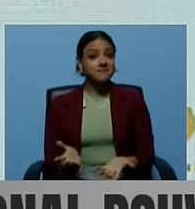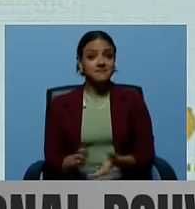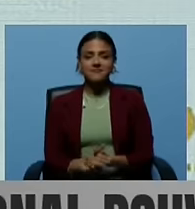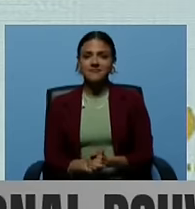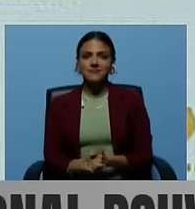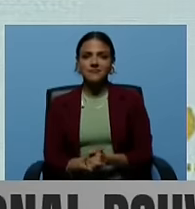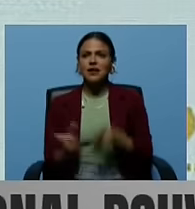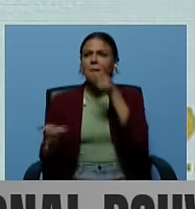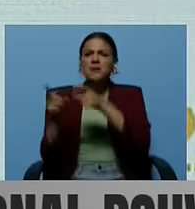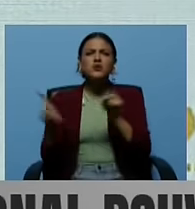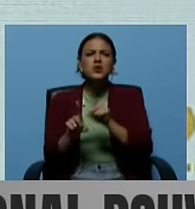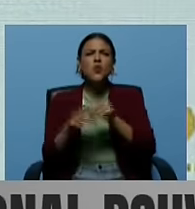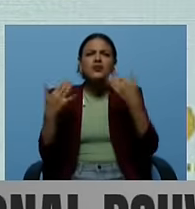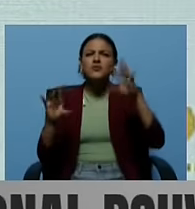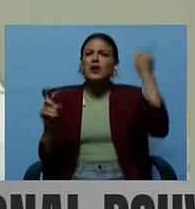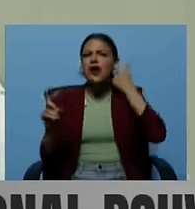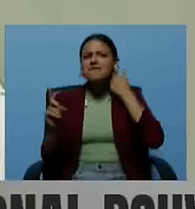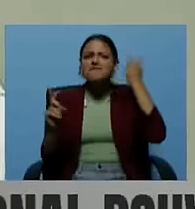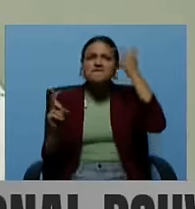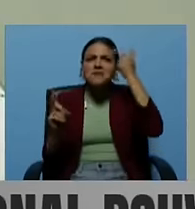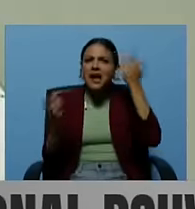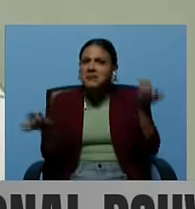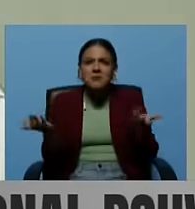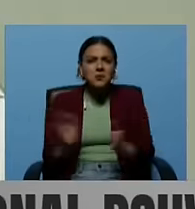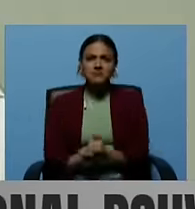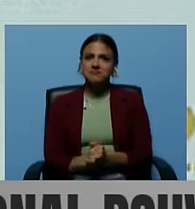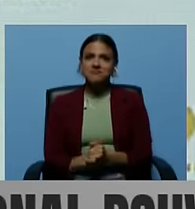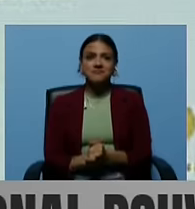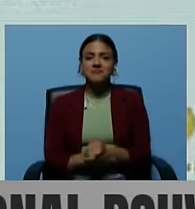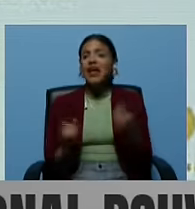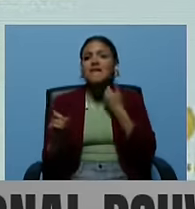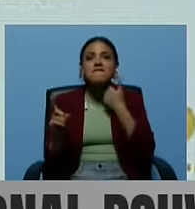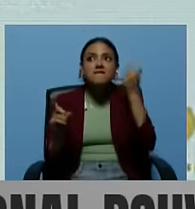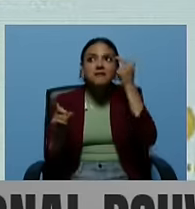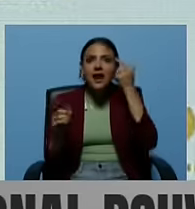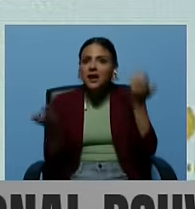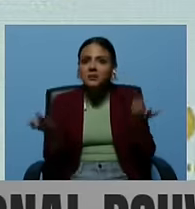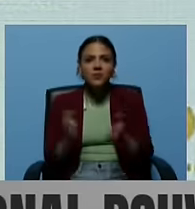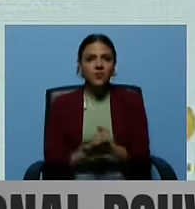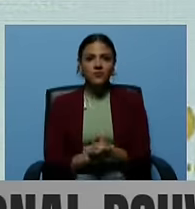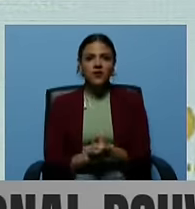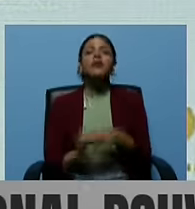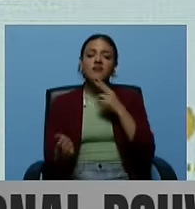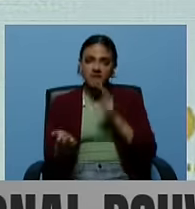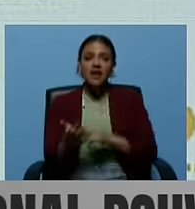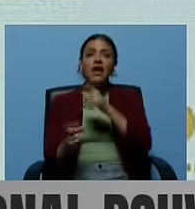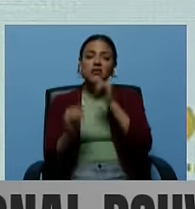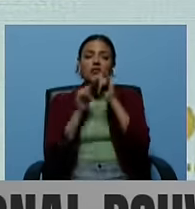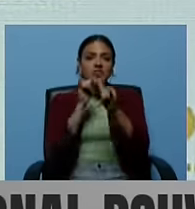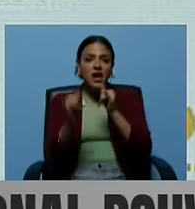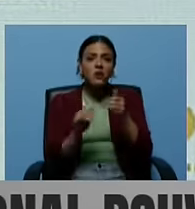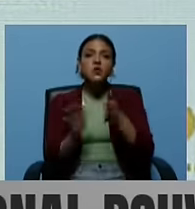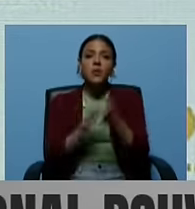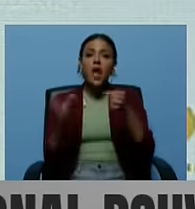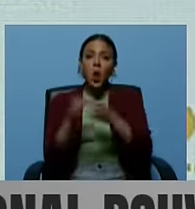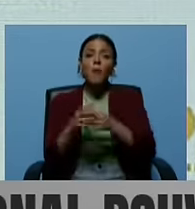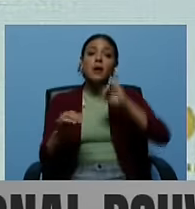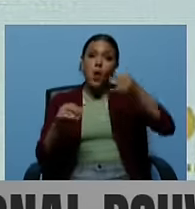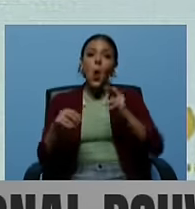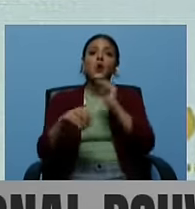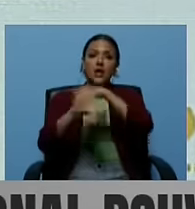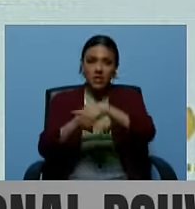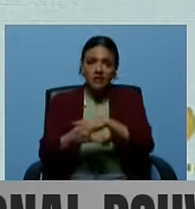Gente enferma, Pedro, enferma. Y sí es cierto la denuncia del compañero Jorge Rodríguez.